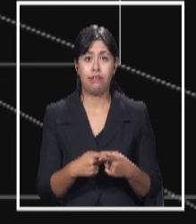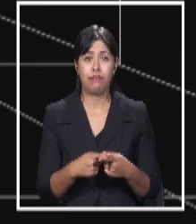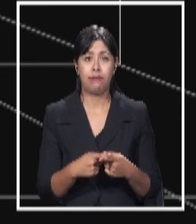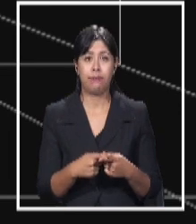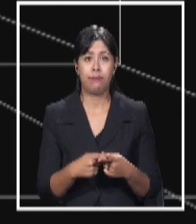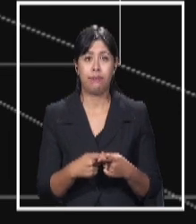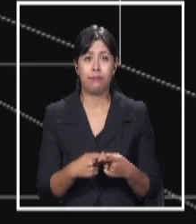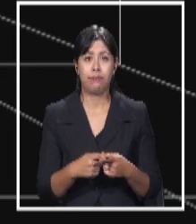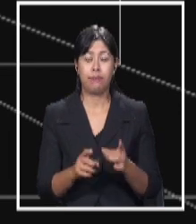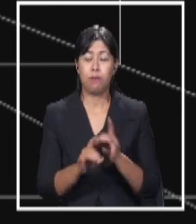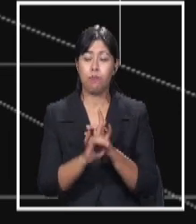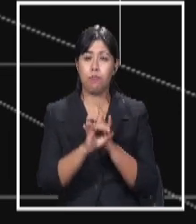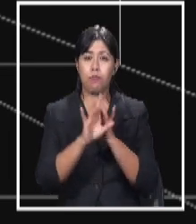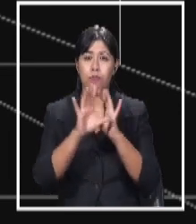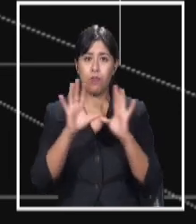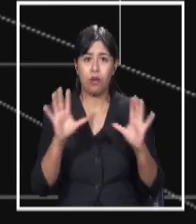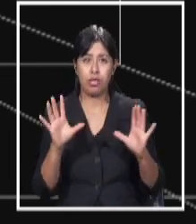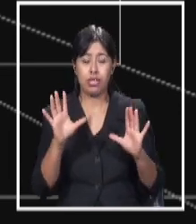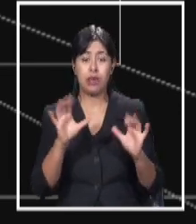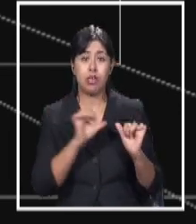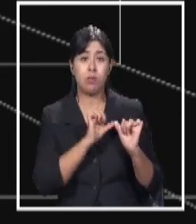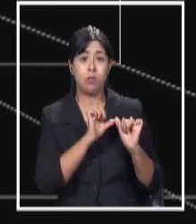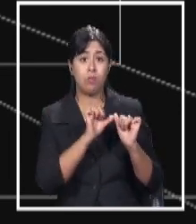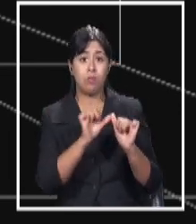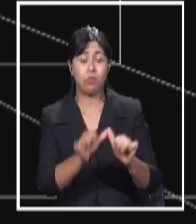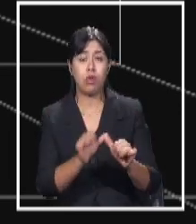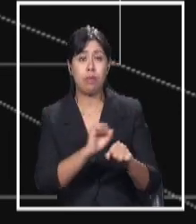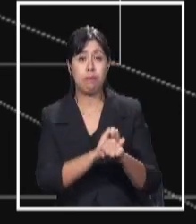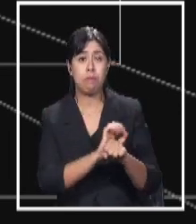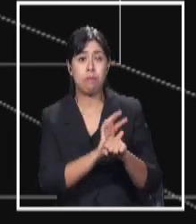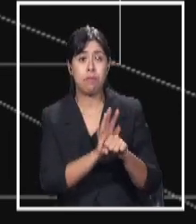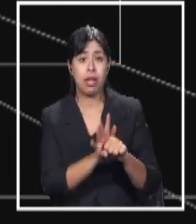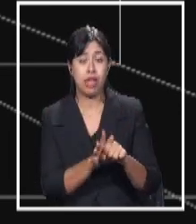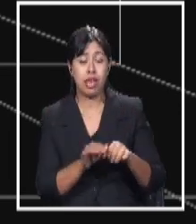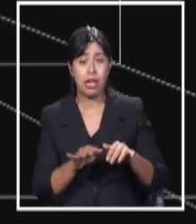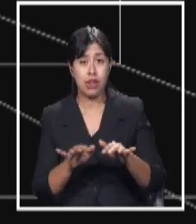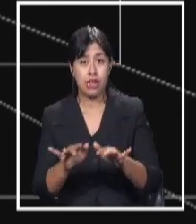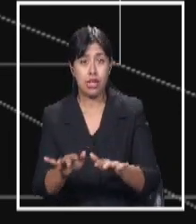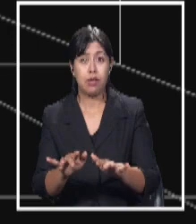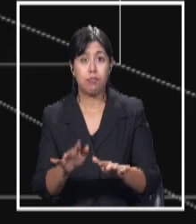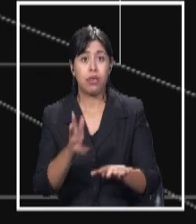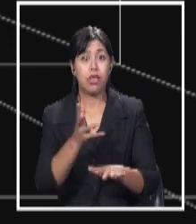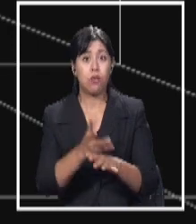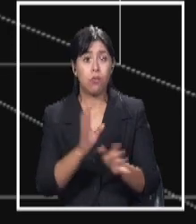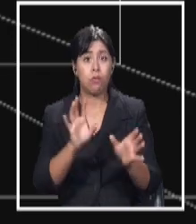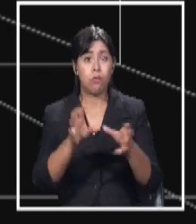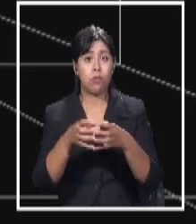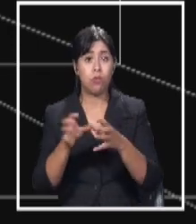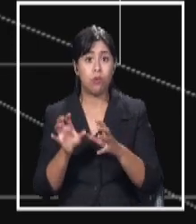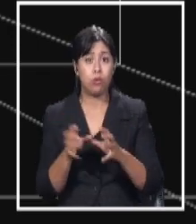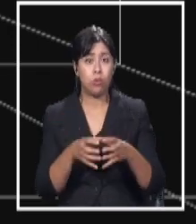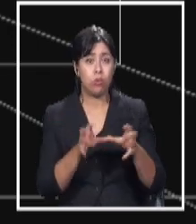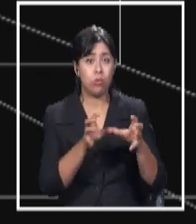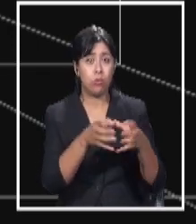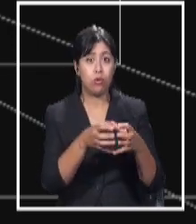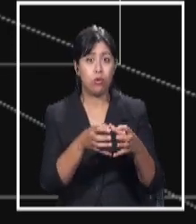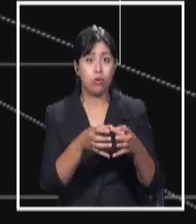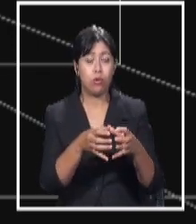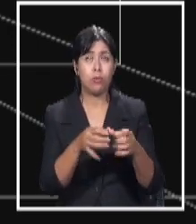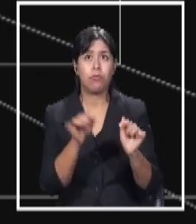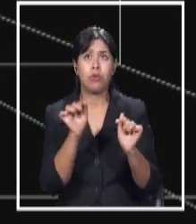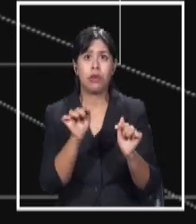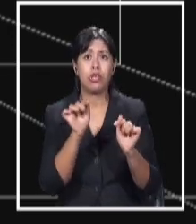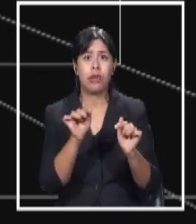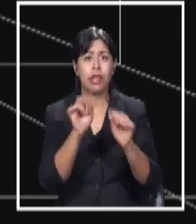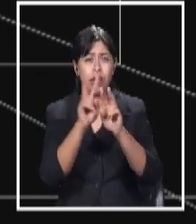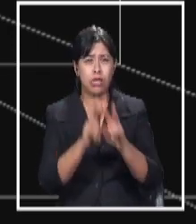Fue claro que durante la pandemia hubo grupos que, estos son un